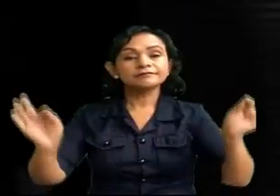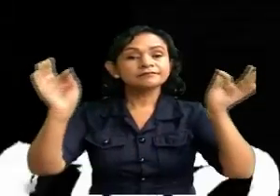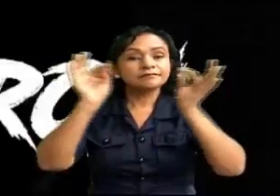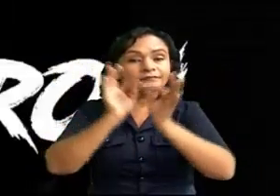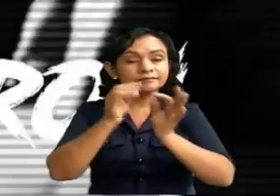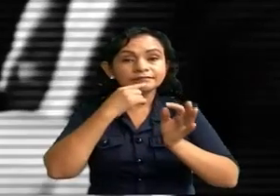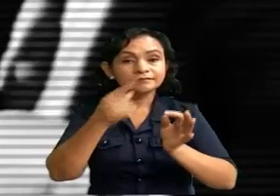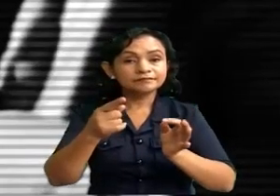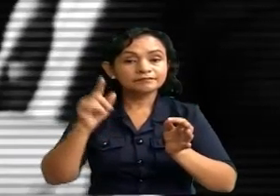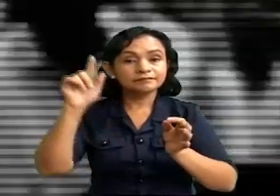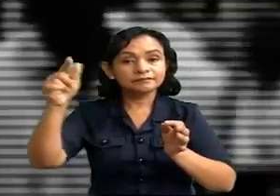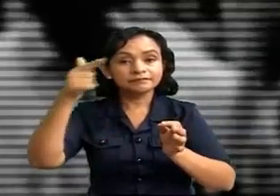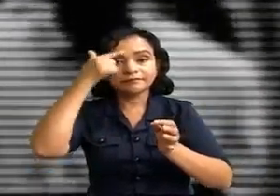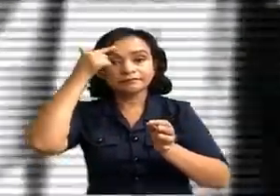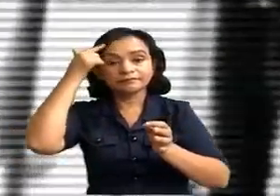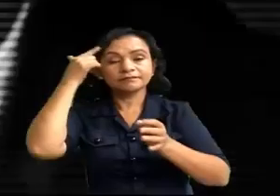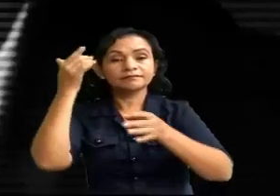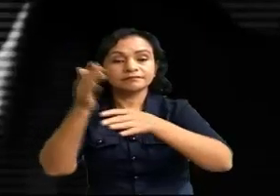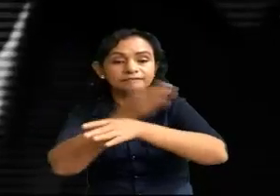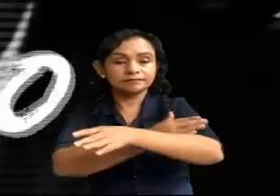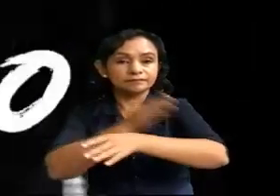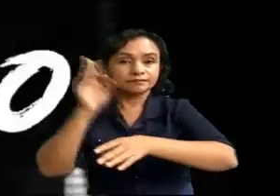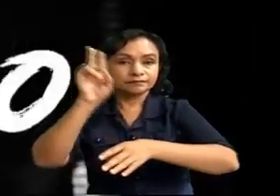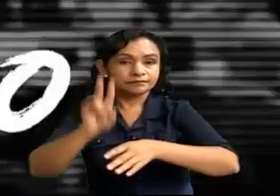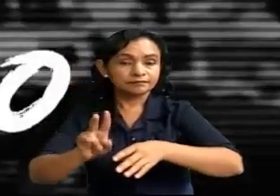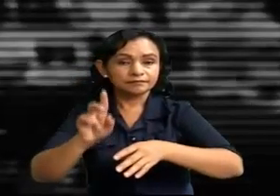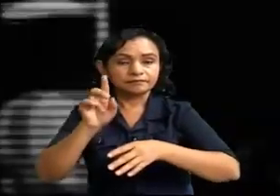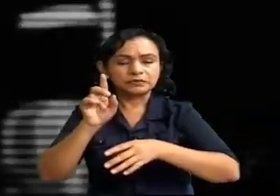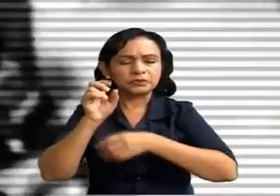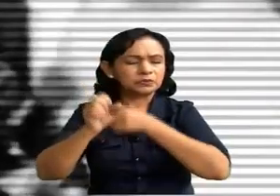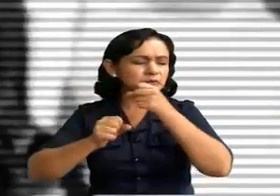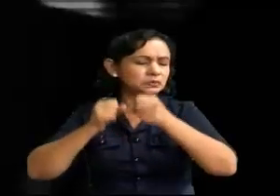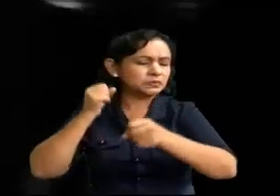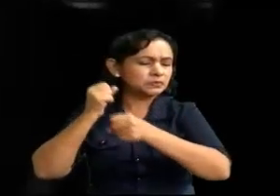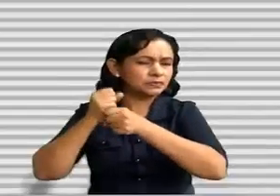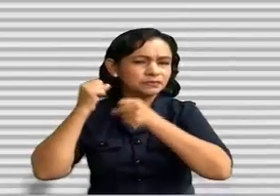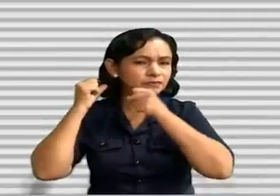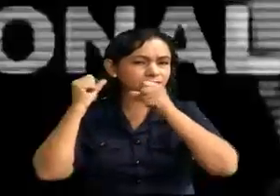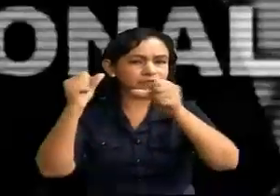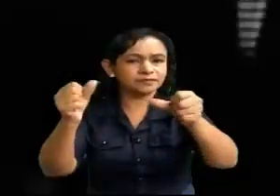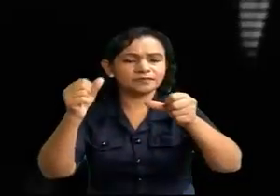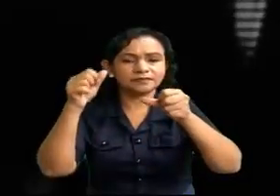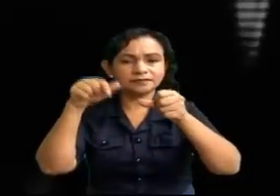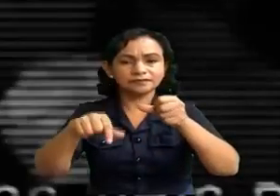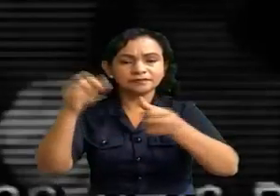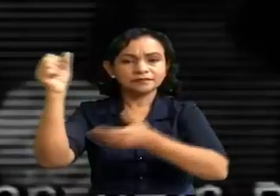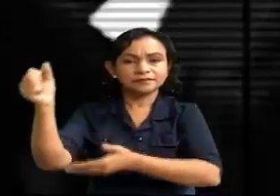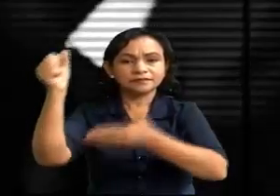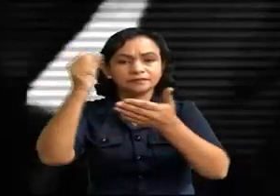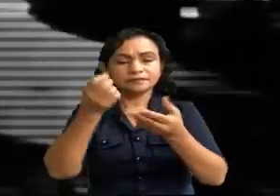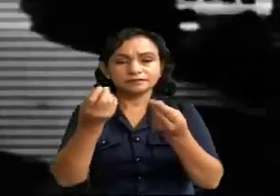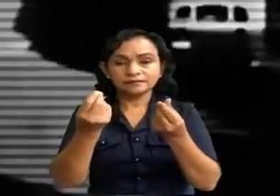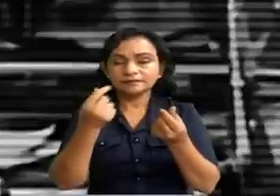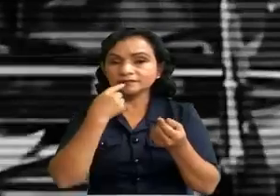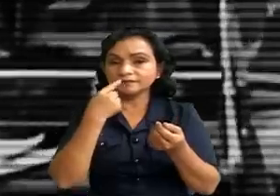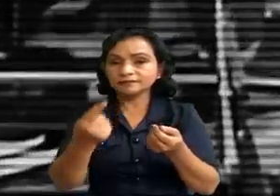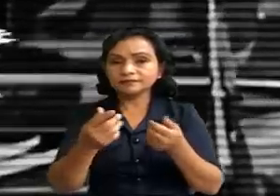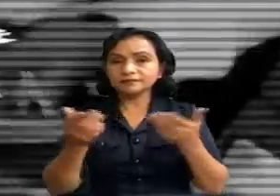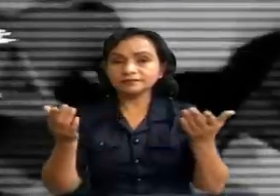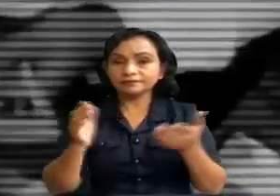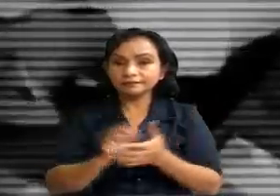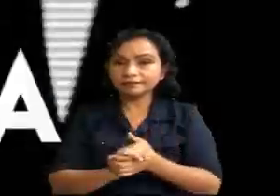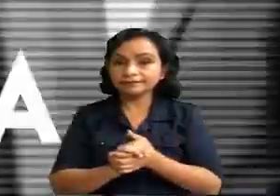de quienes gobernaron Venezuela durante casi un siglo. No, la única manera de que aquí vengan las inversiones, nos decían, es que ahí